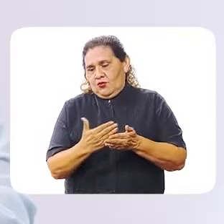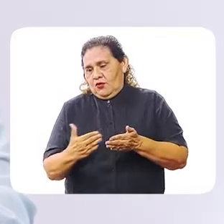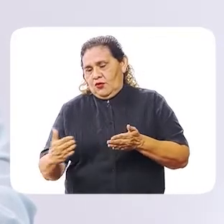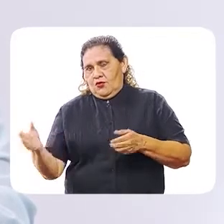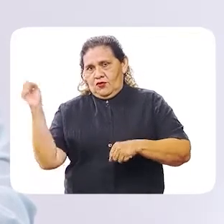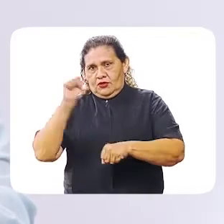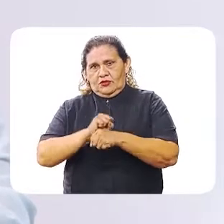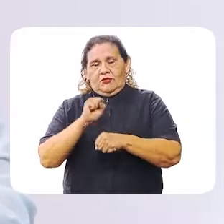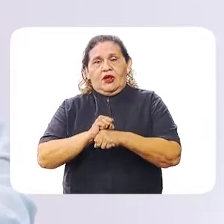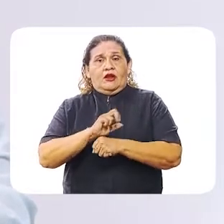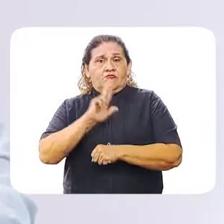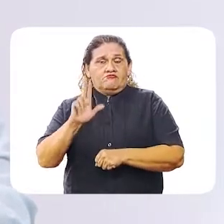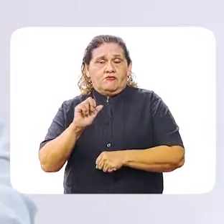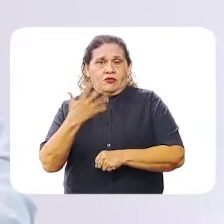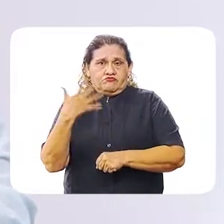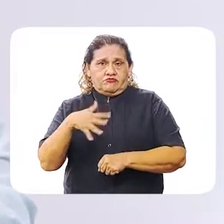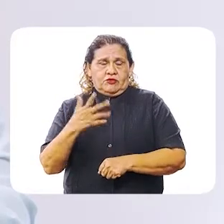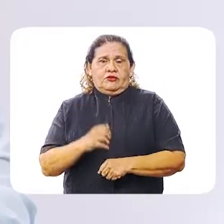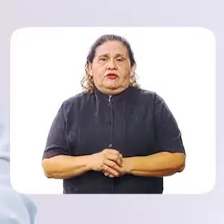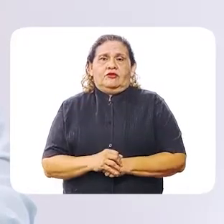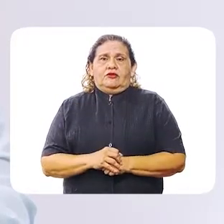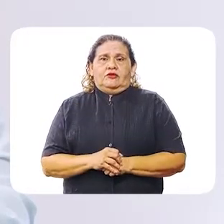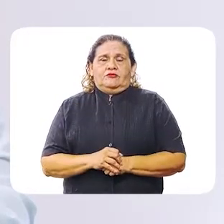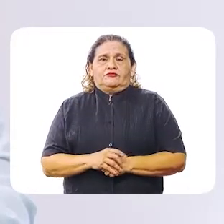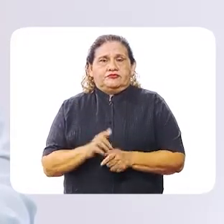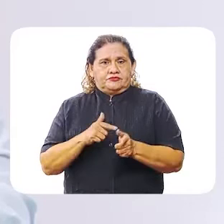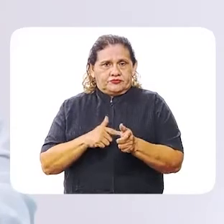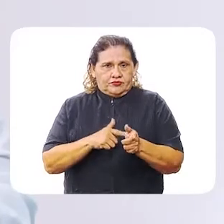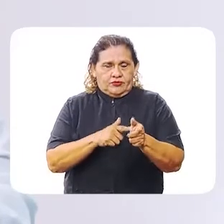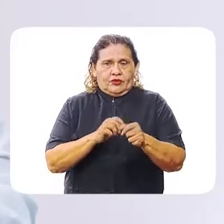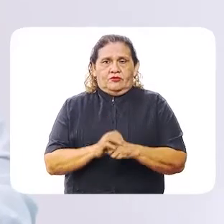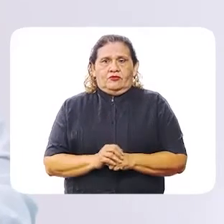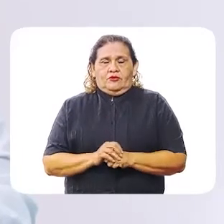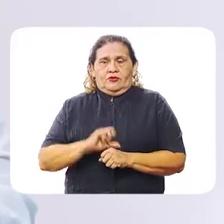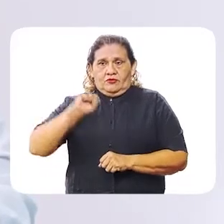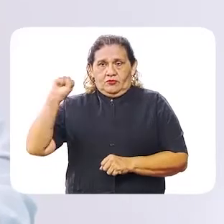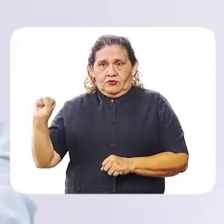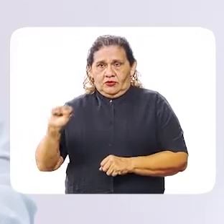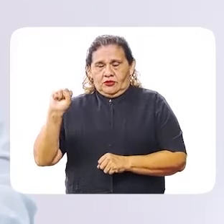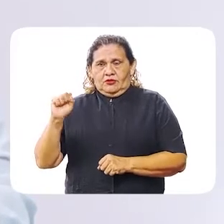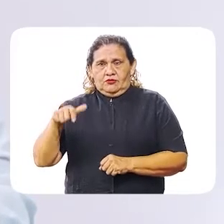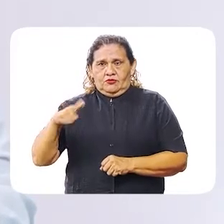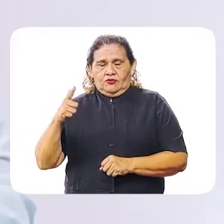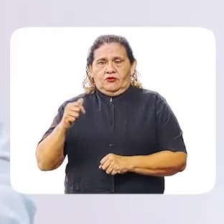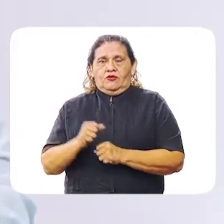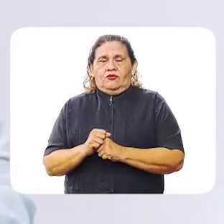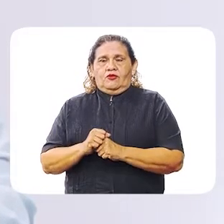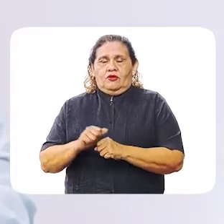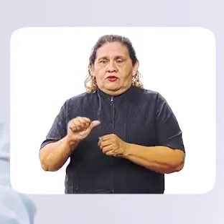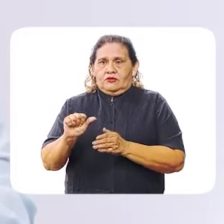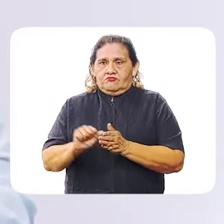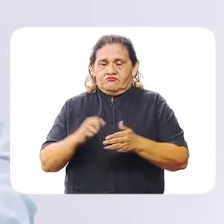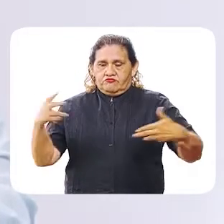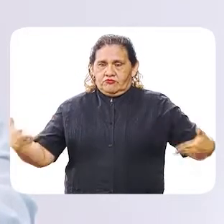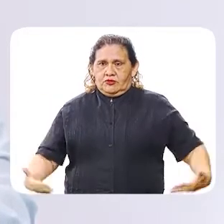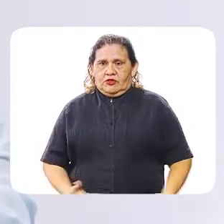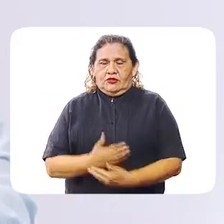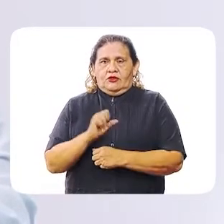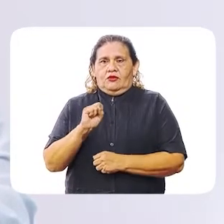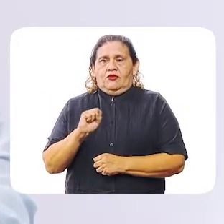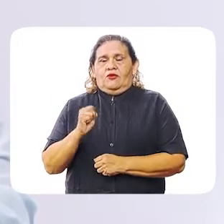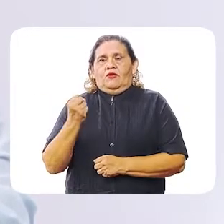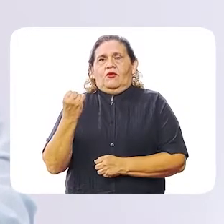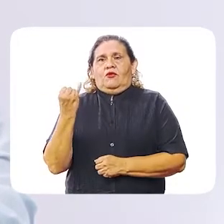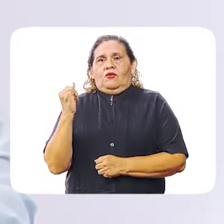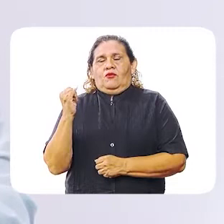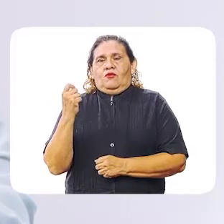concluirá el martes 15. El orden de vacunación es el siguiente: hoy sábado 12 a los nacidos en los meses de julio y agosto, mañana